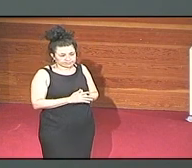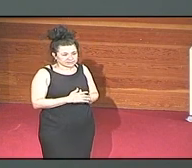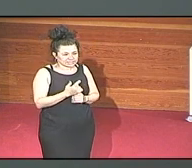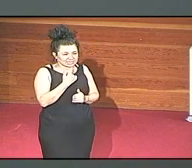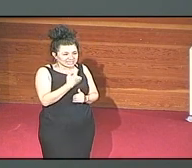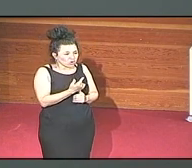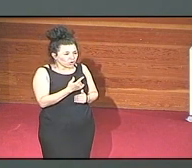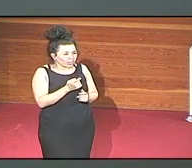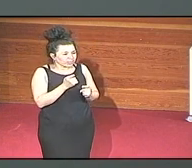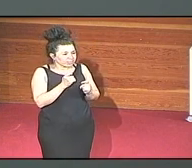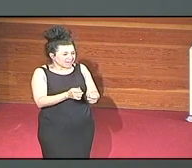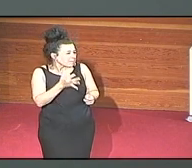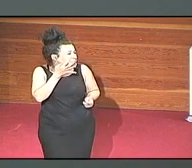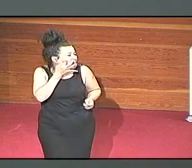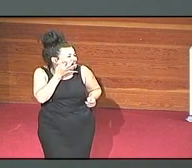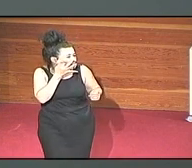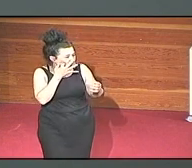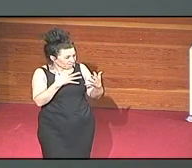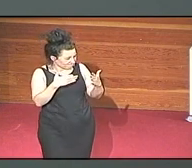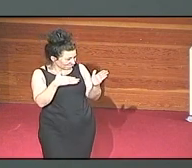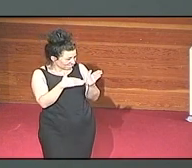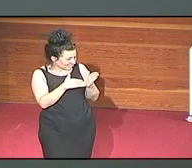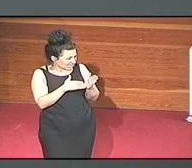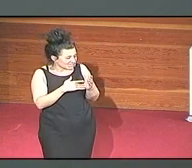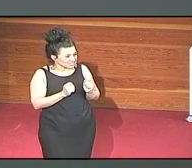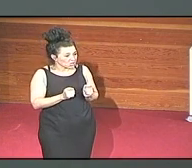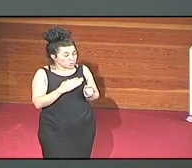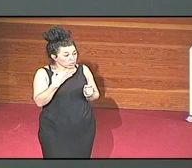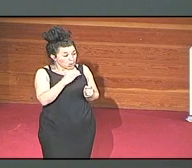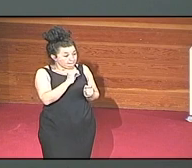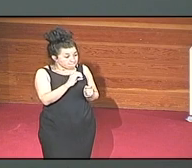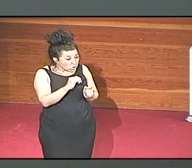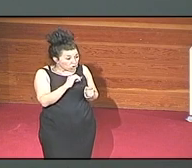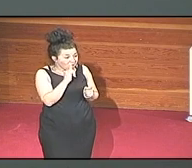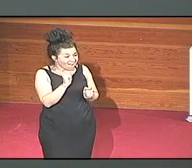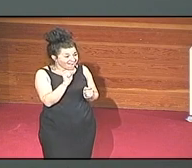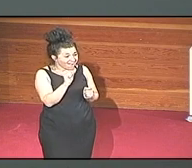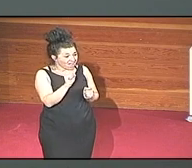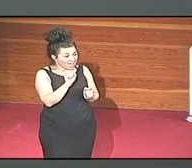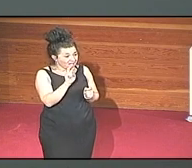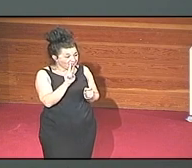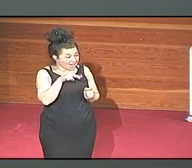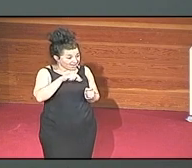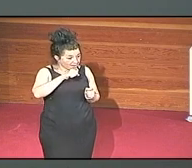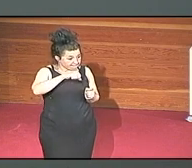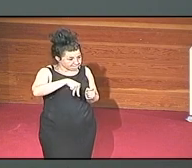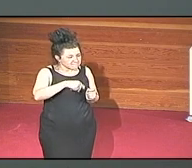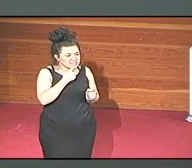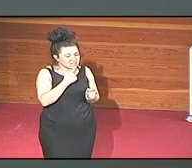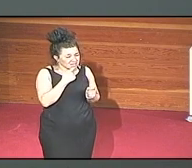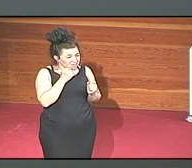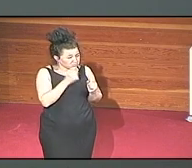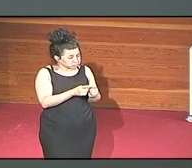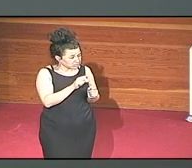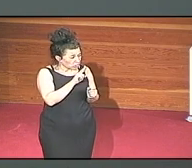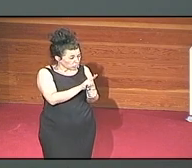porque yo podría contarnos ahora que boko haram pues ha provocado más de 2 millones de desplazados que tienen más o menos unos 26